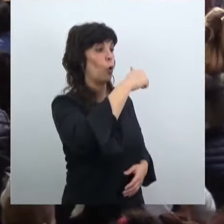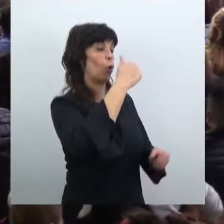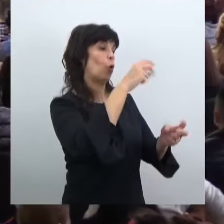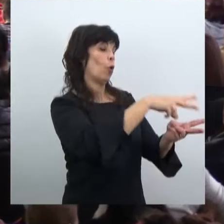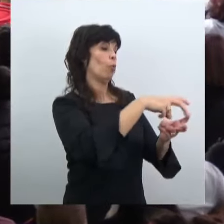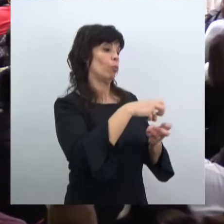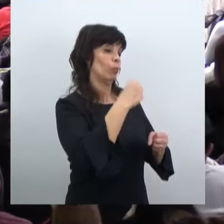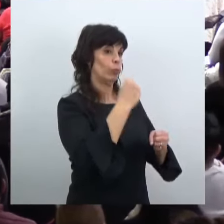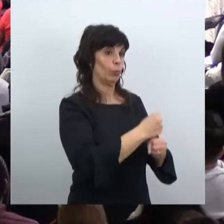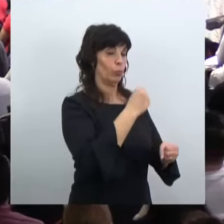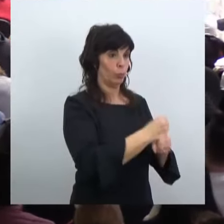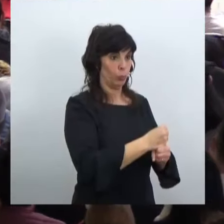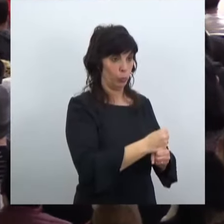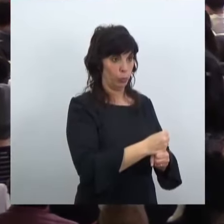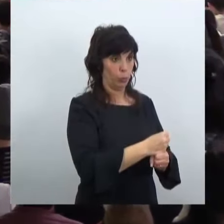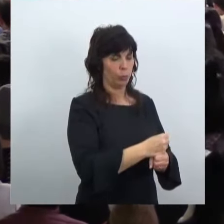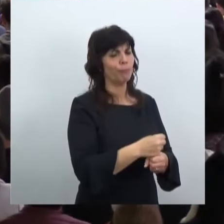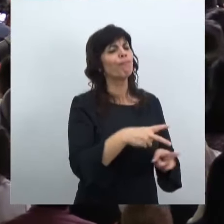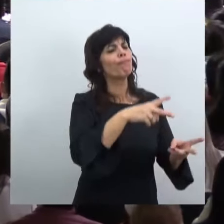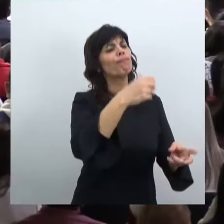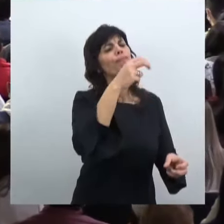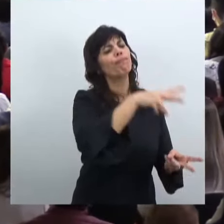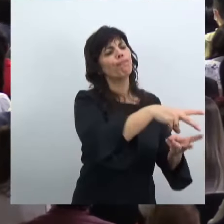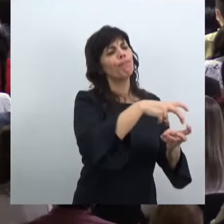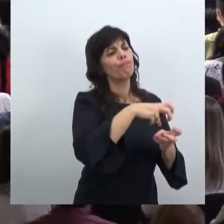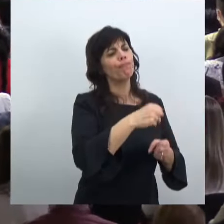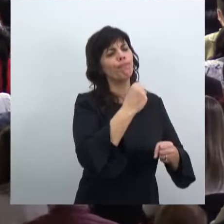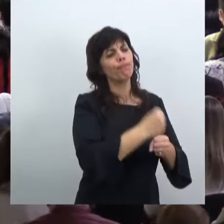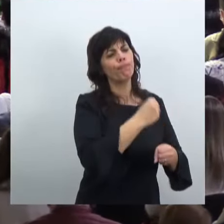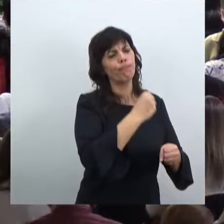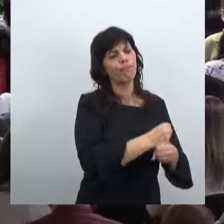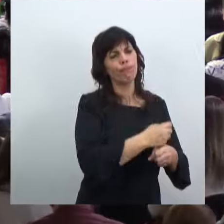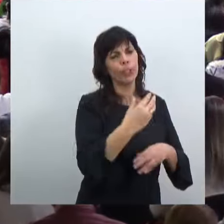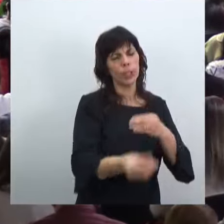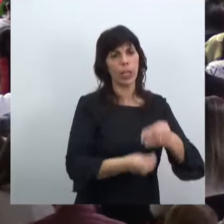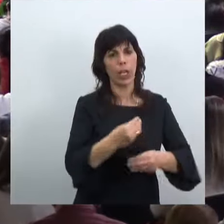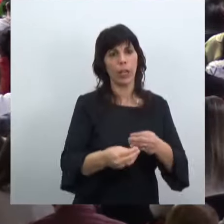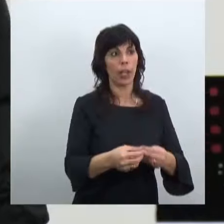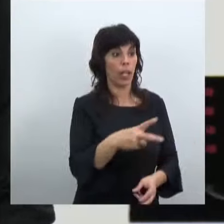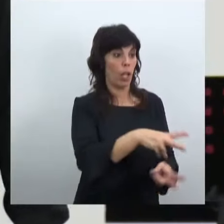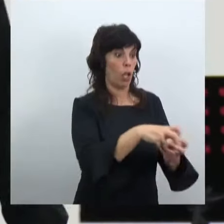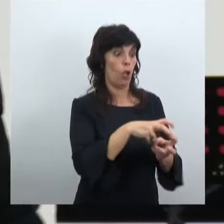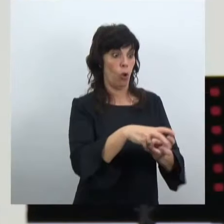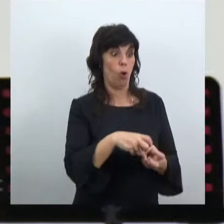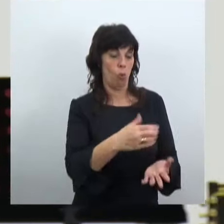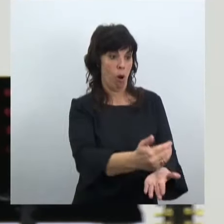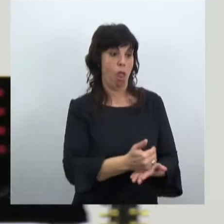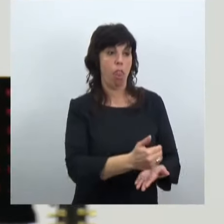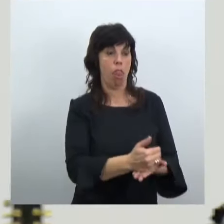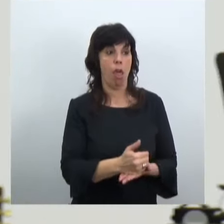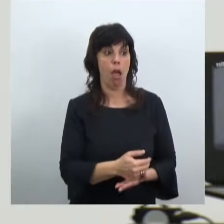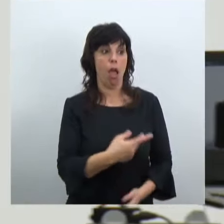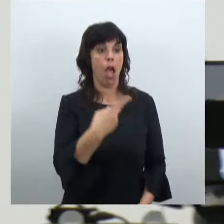político, como alguna, es un político, no, un publicano era un recaudador de impuestos. Fueron los dos a